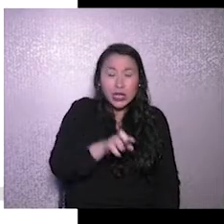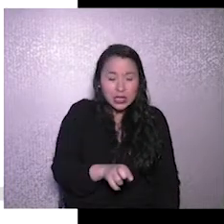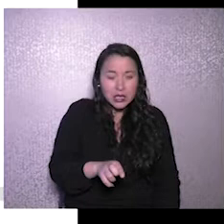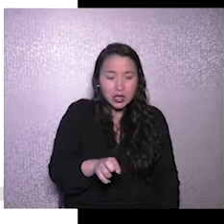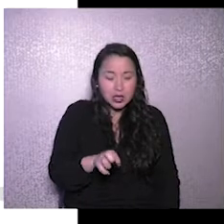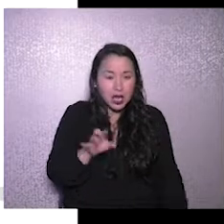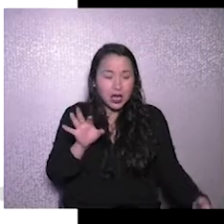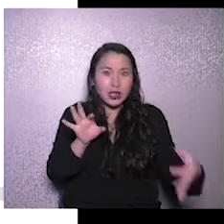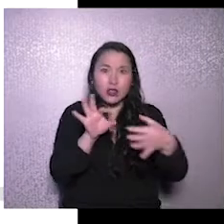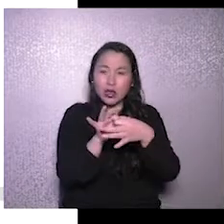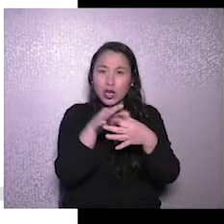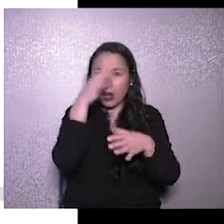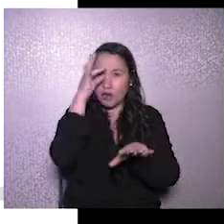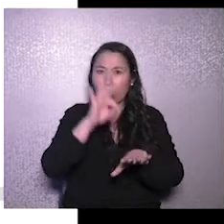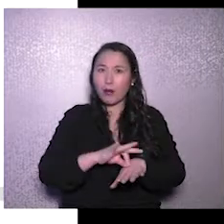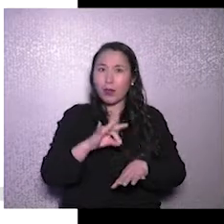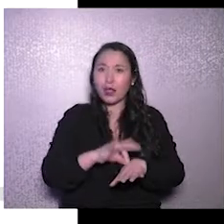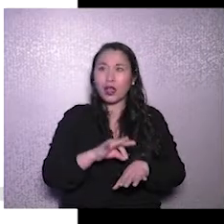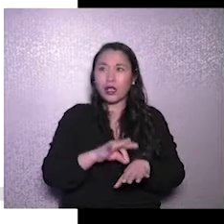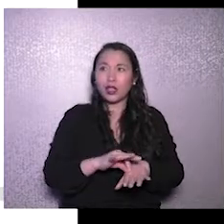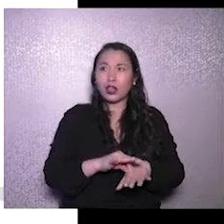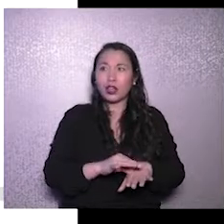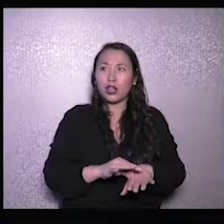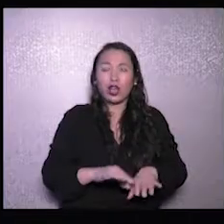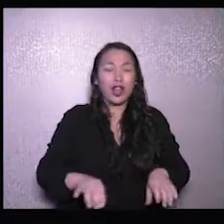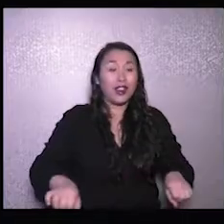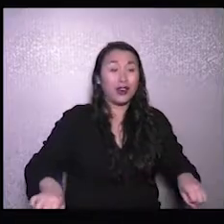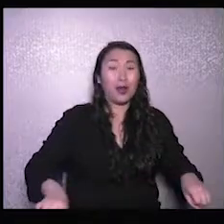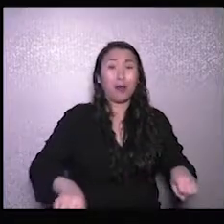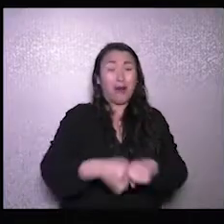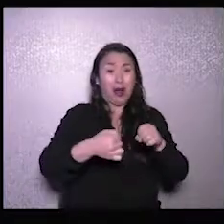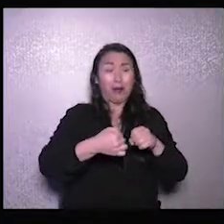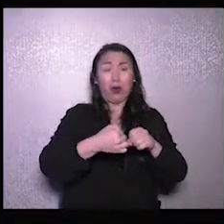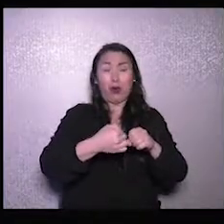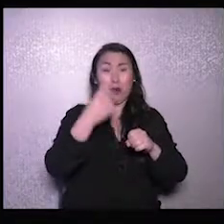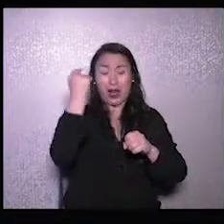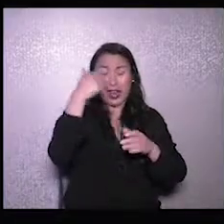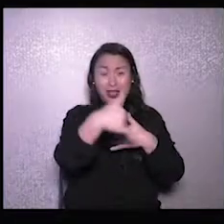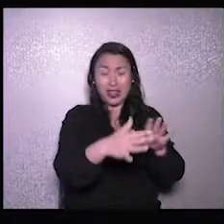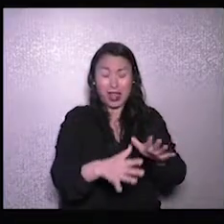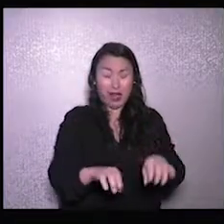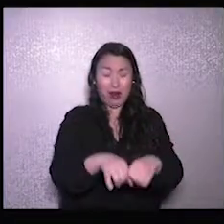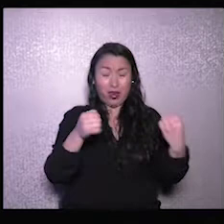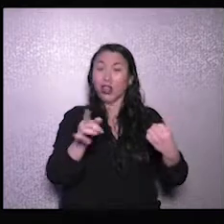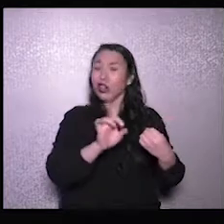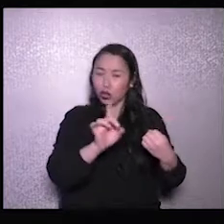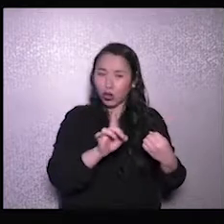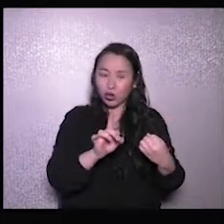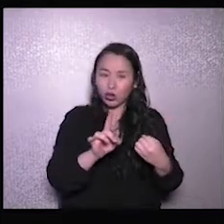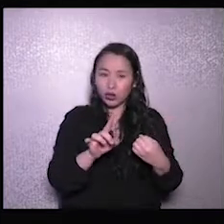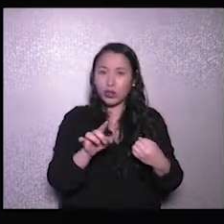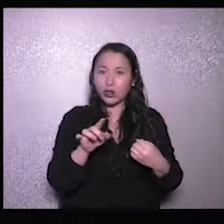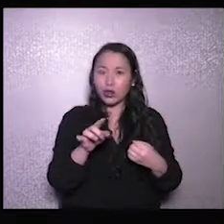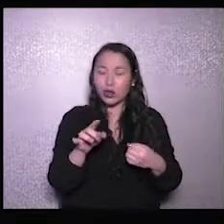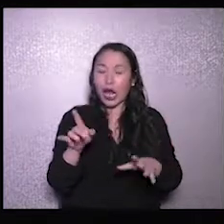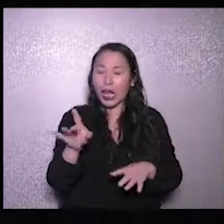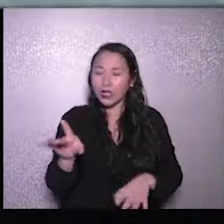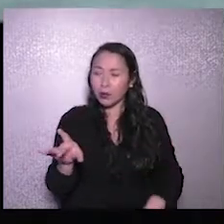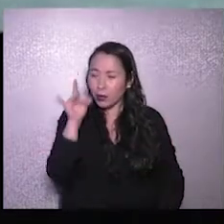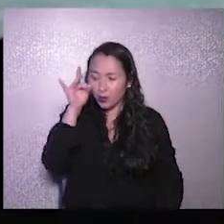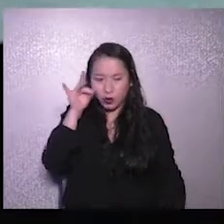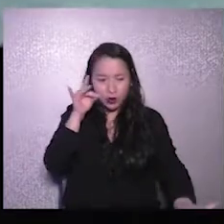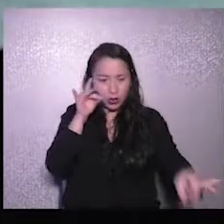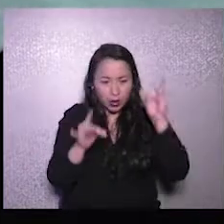enfermedades. Entonces, no rompamos el paradigma completo. No hagamos imágenes, saquemos señales. Tengamos